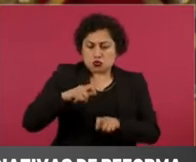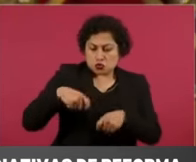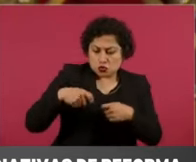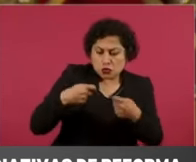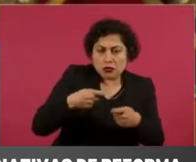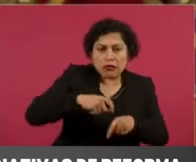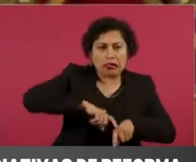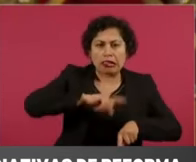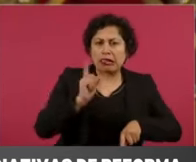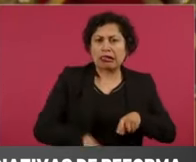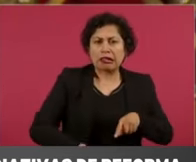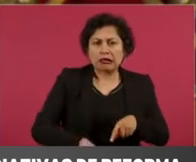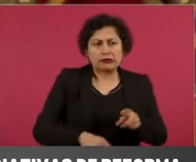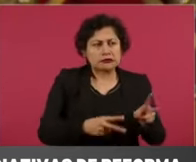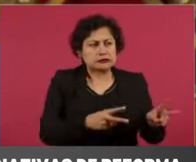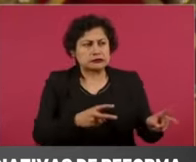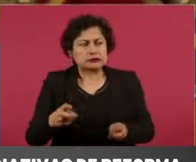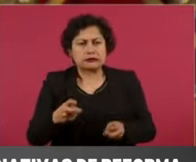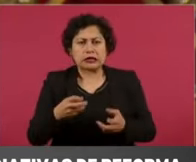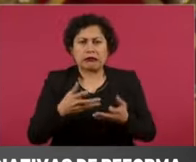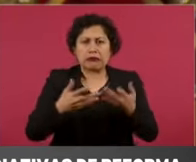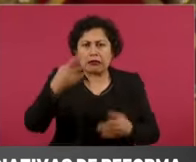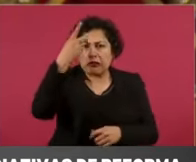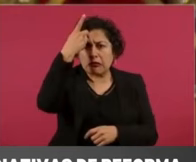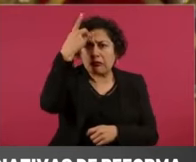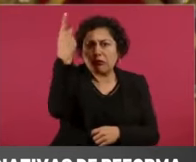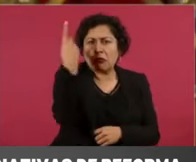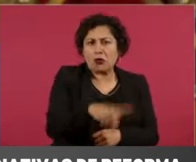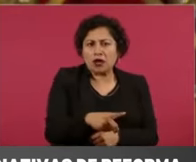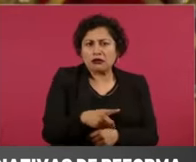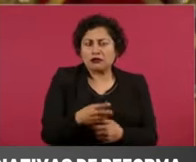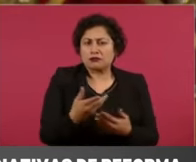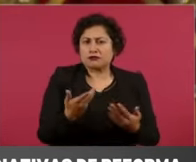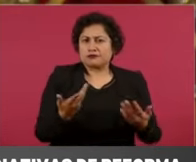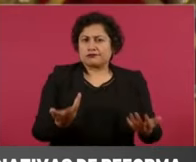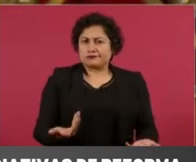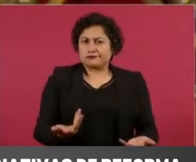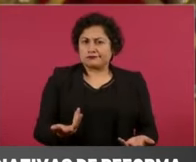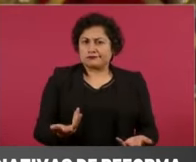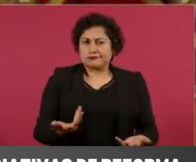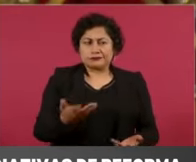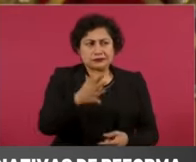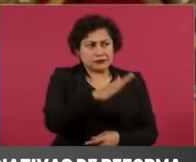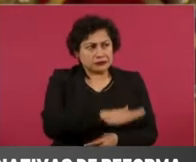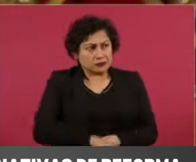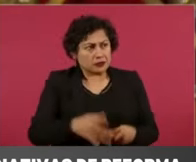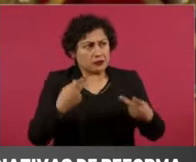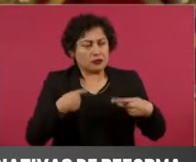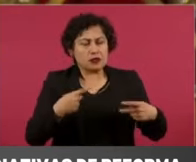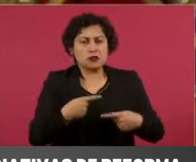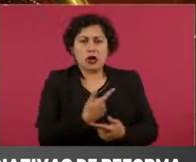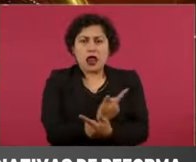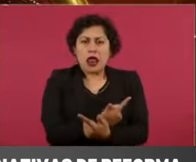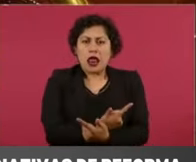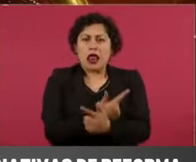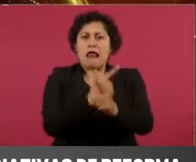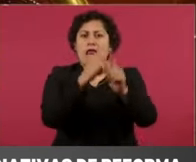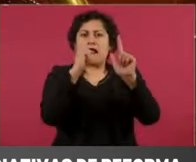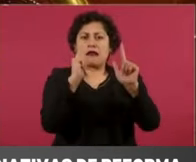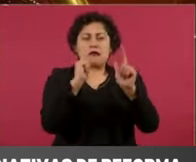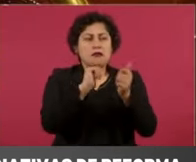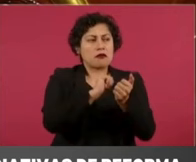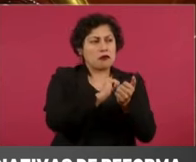propiedad y vilmente de hombres libres convertirlos a la degradante